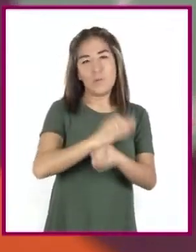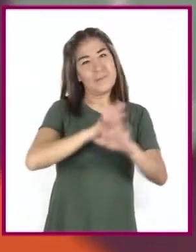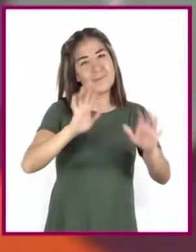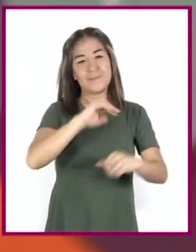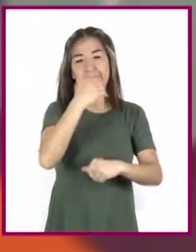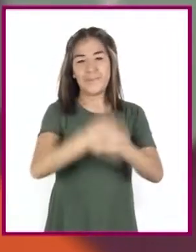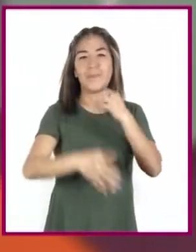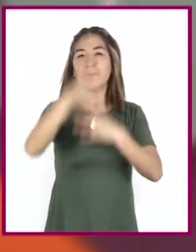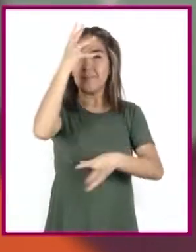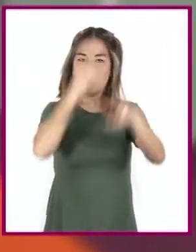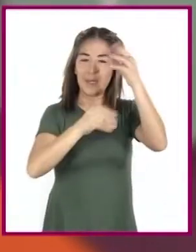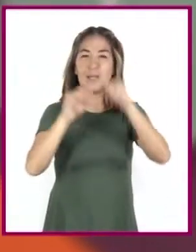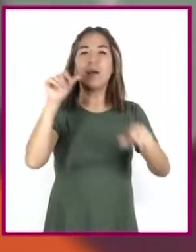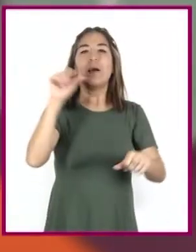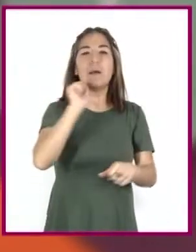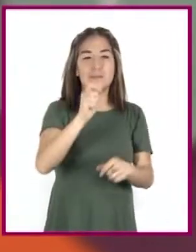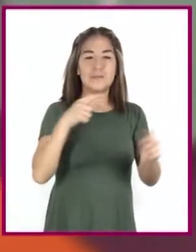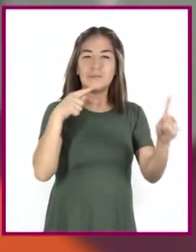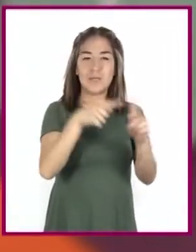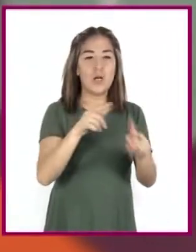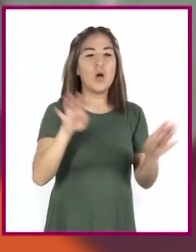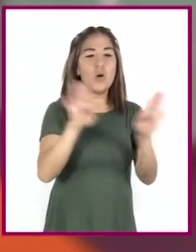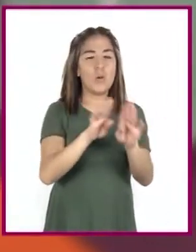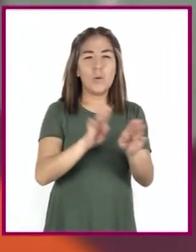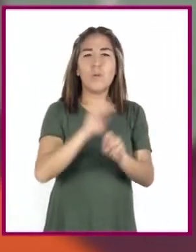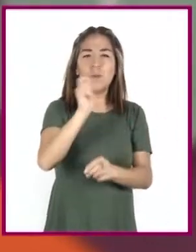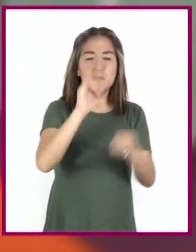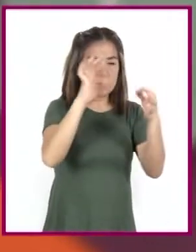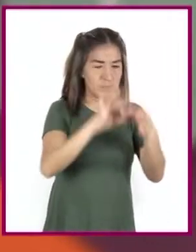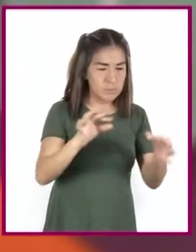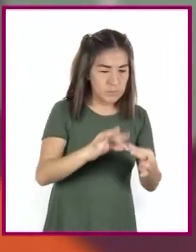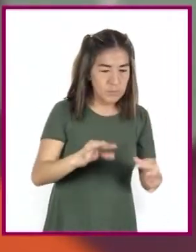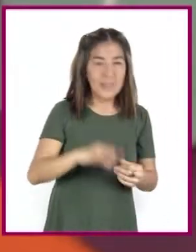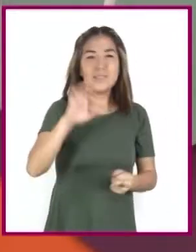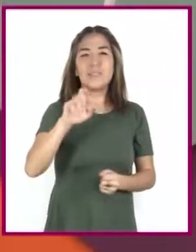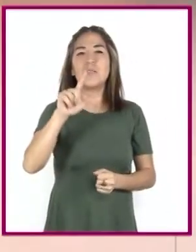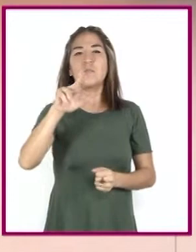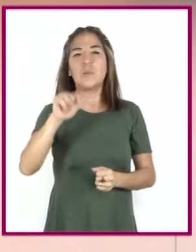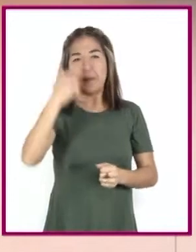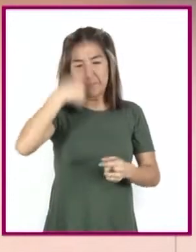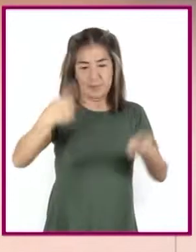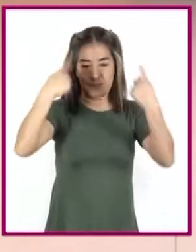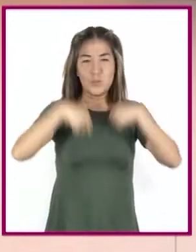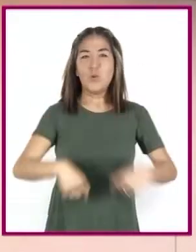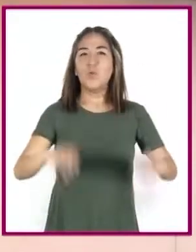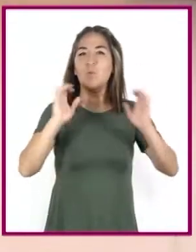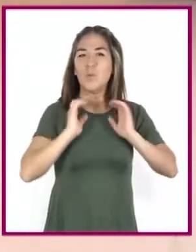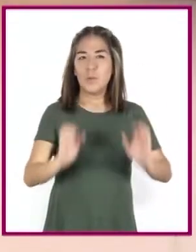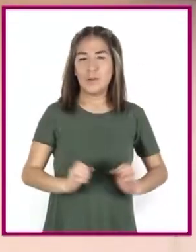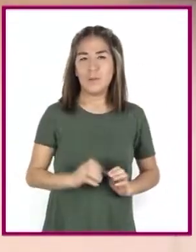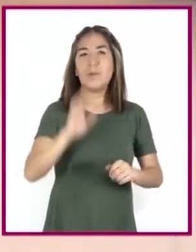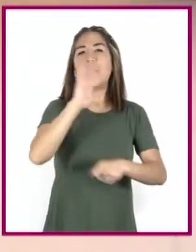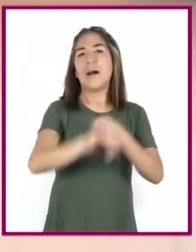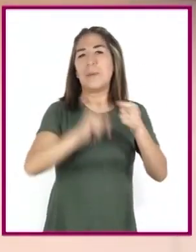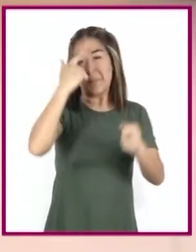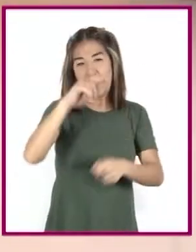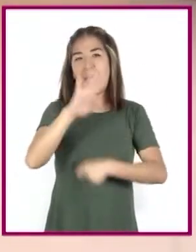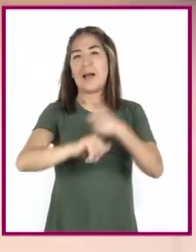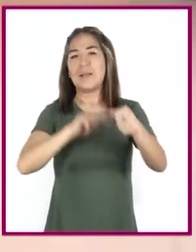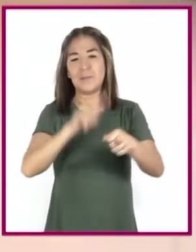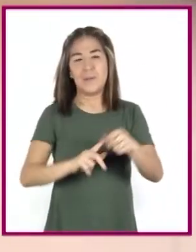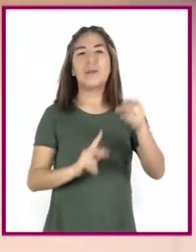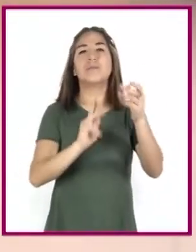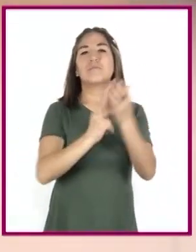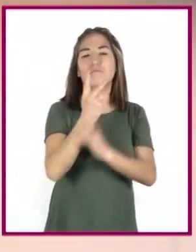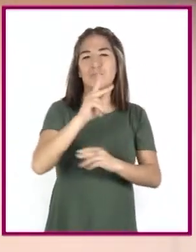esperado. Identifica a la célula como la unidad estructural de los seres vivos. Con esta sesión titulada La célula